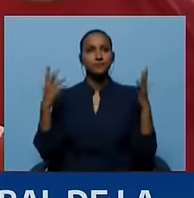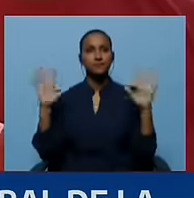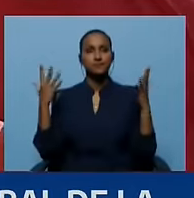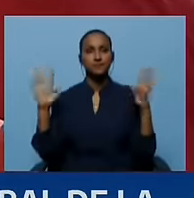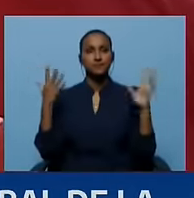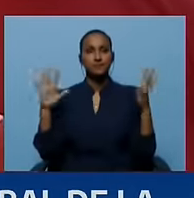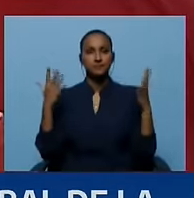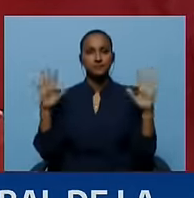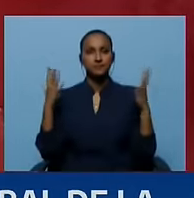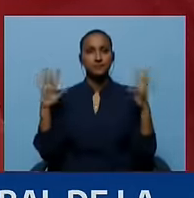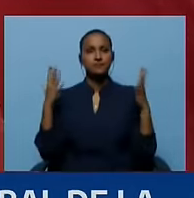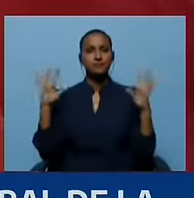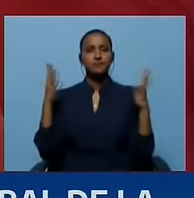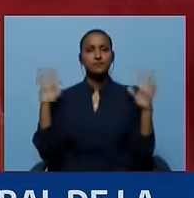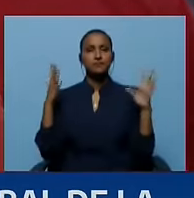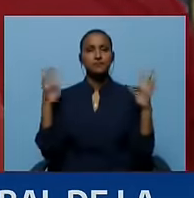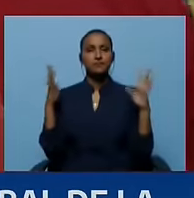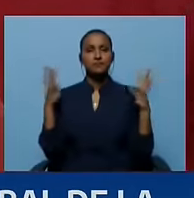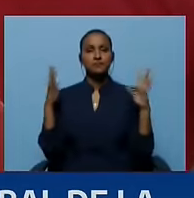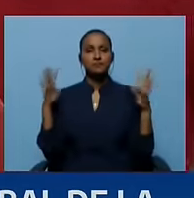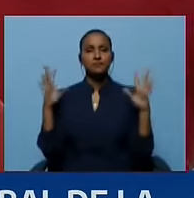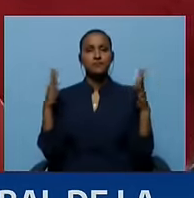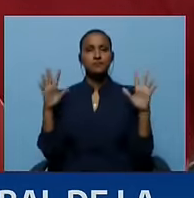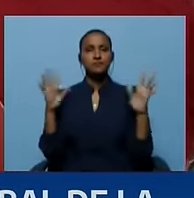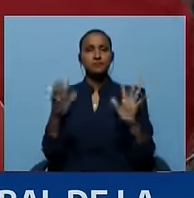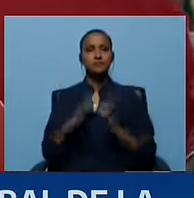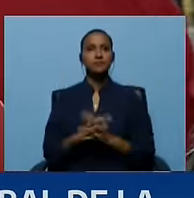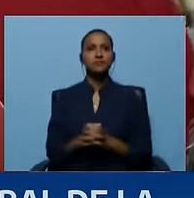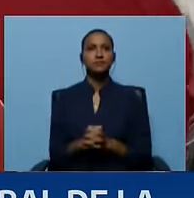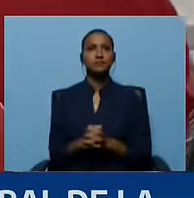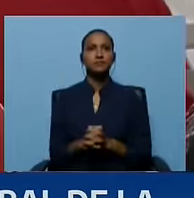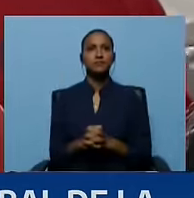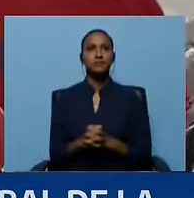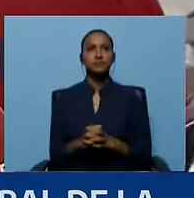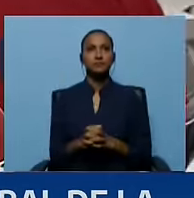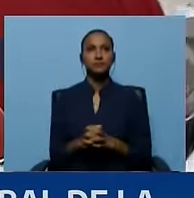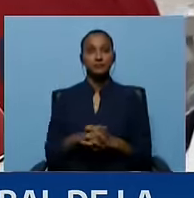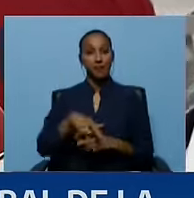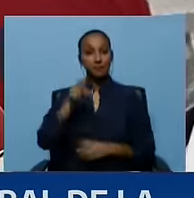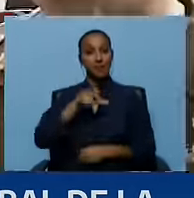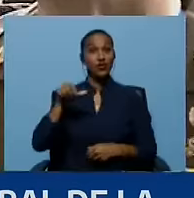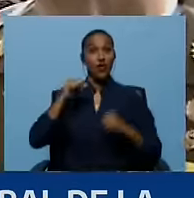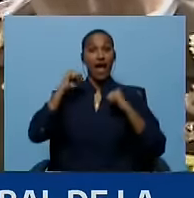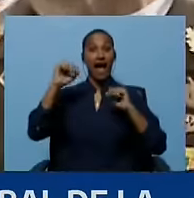Villegas se trajo su barra.